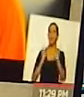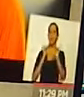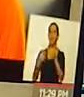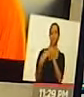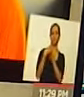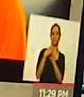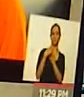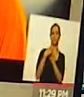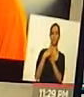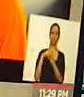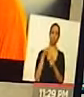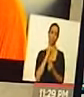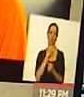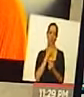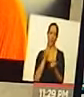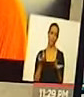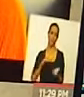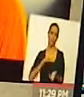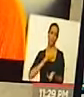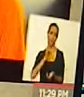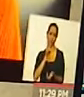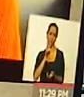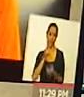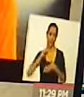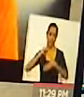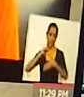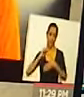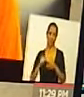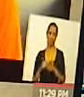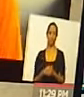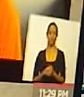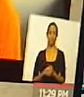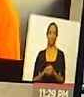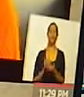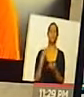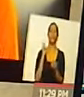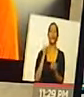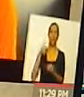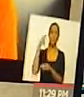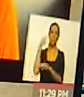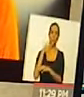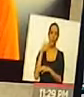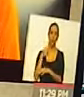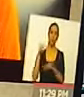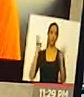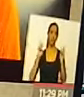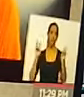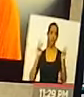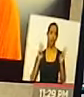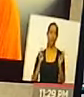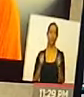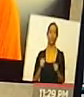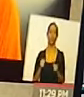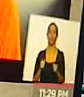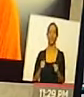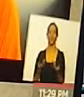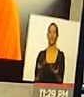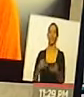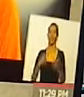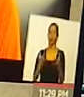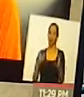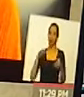que también se les llama mucho falso positivo en Latinoamérica, para disparar de nuevo una invasión militar de Estados Unidos